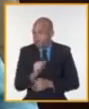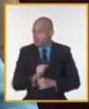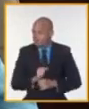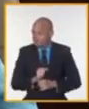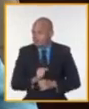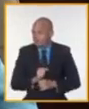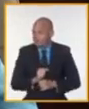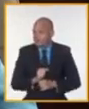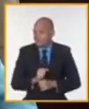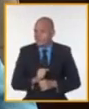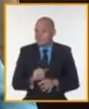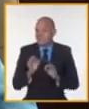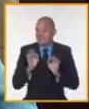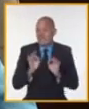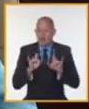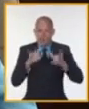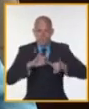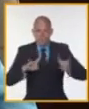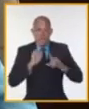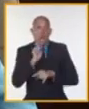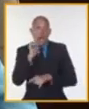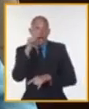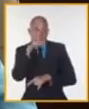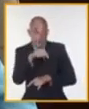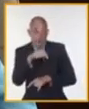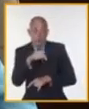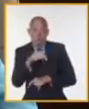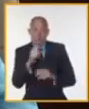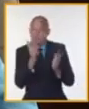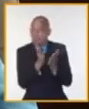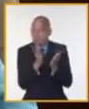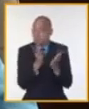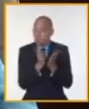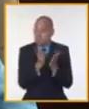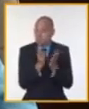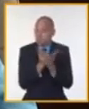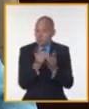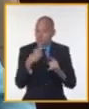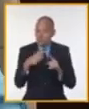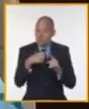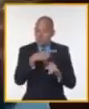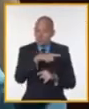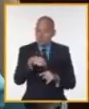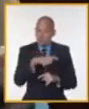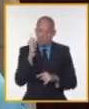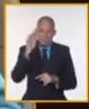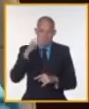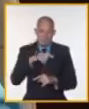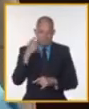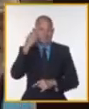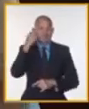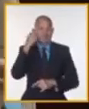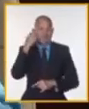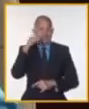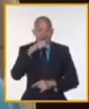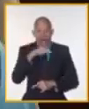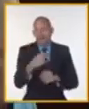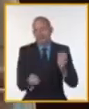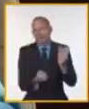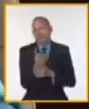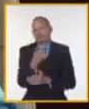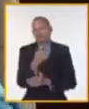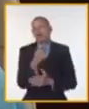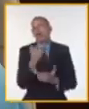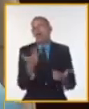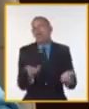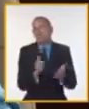desempeño en las universidades y la posición ideológica de los muchachos nace allí, en el barrio,